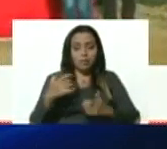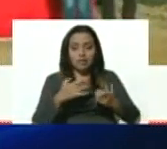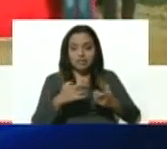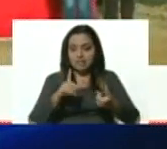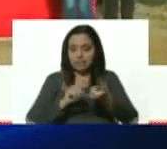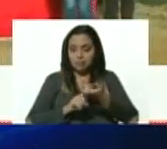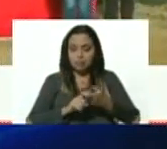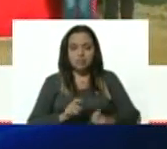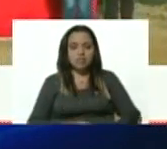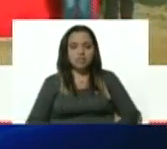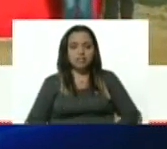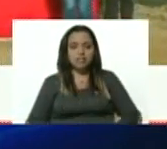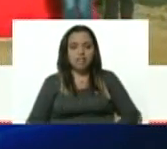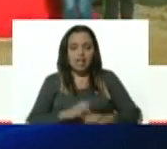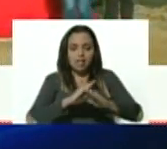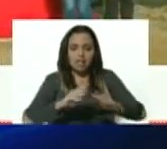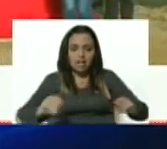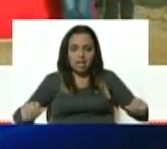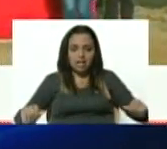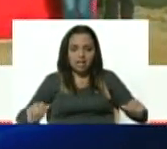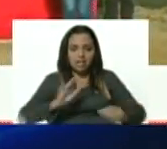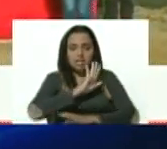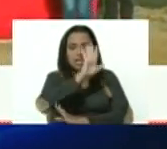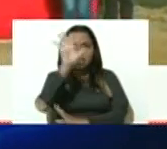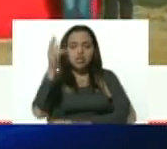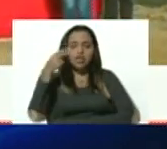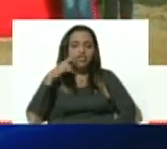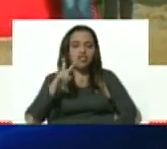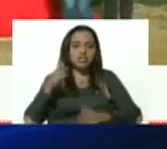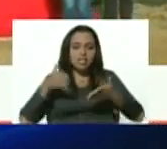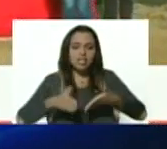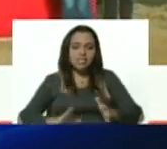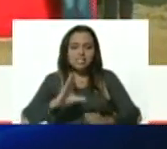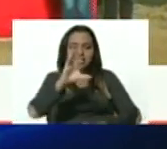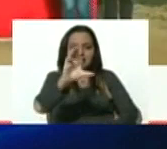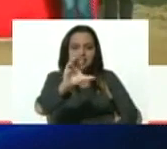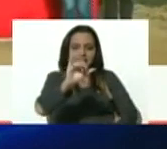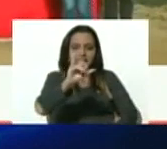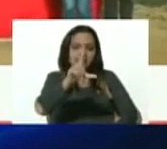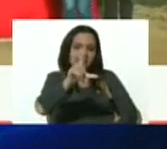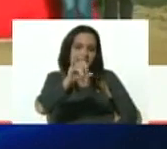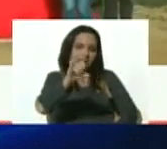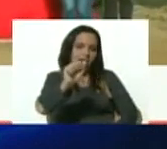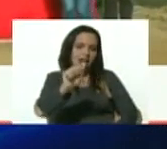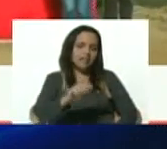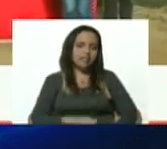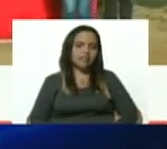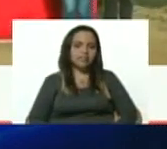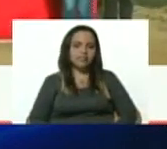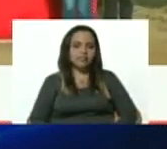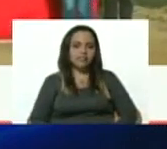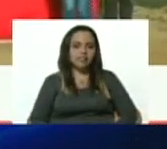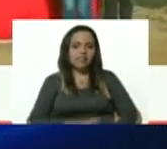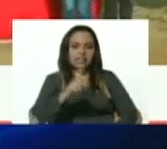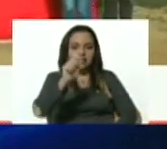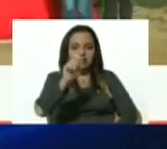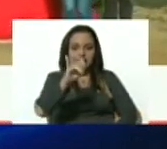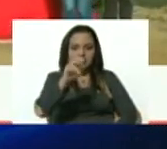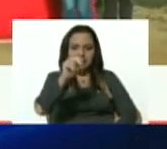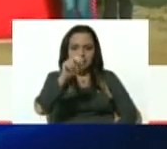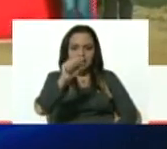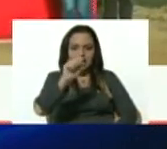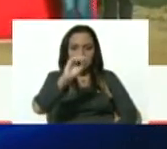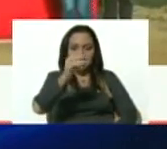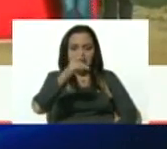la tierra y el cielo que vio nacer a Cilia Flores. Tinaquillo,